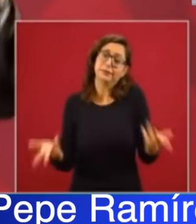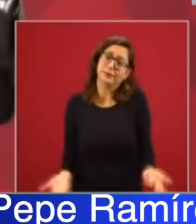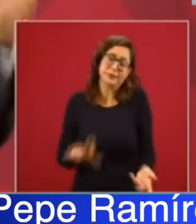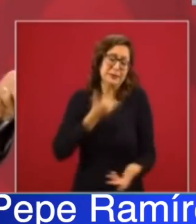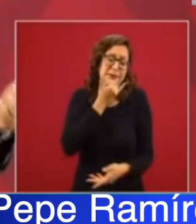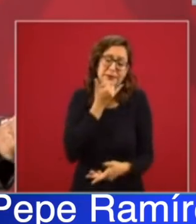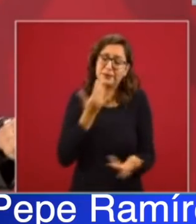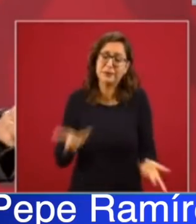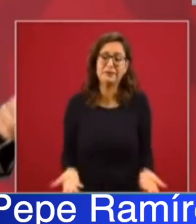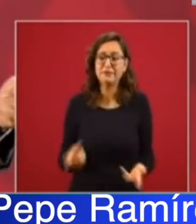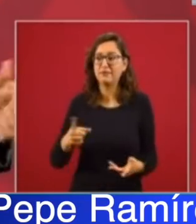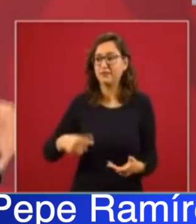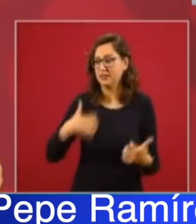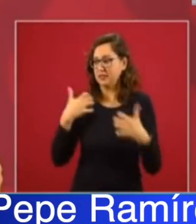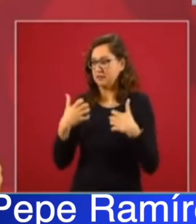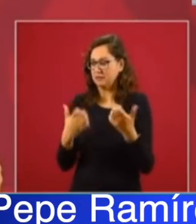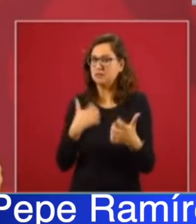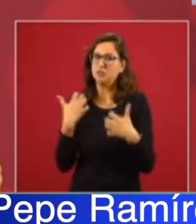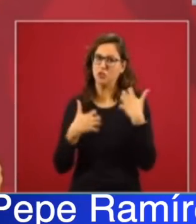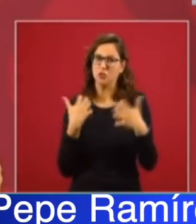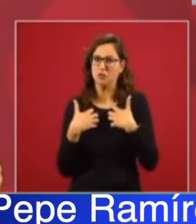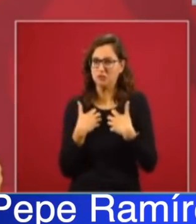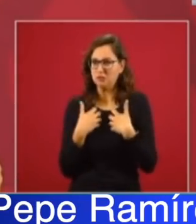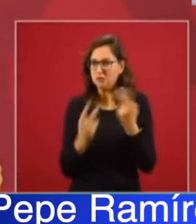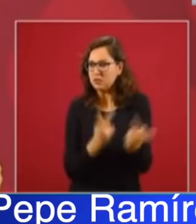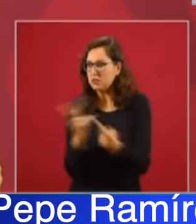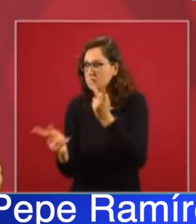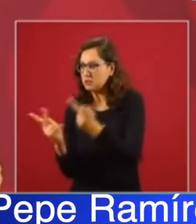encuesta, estamos bien,